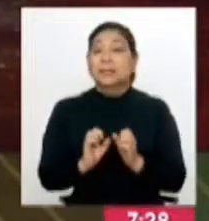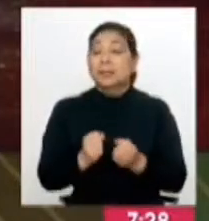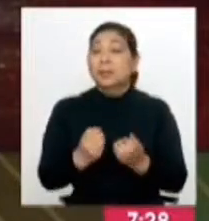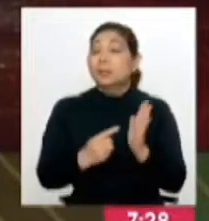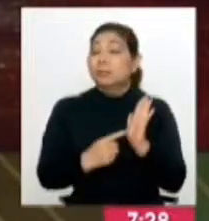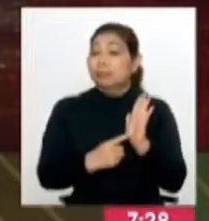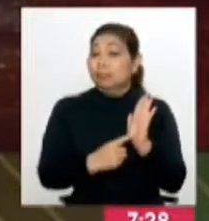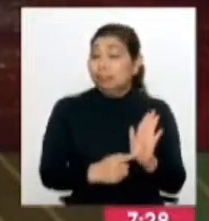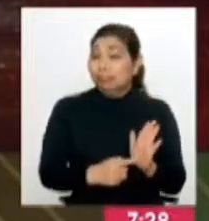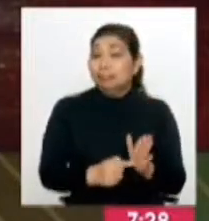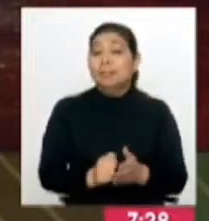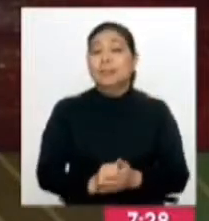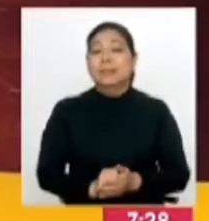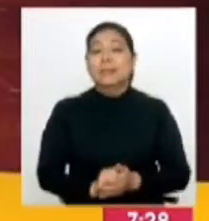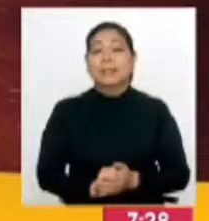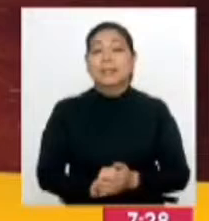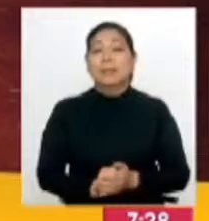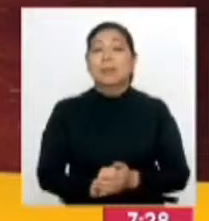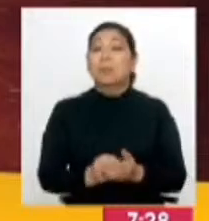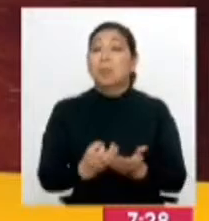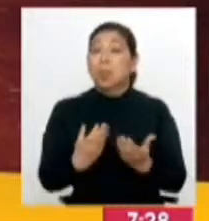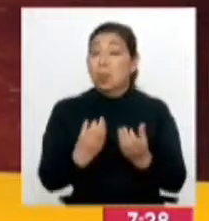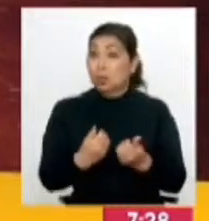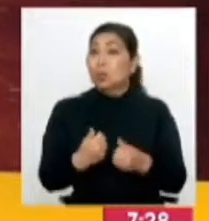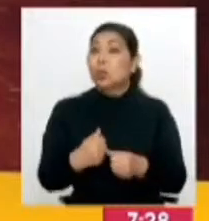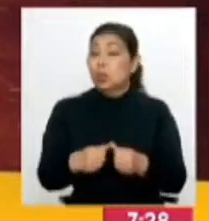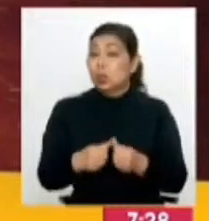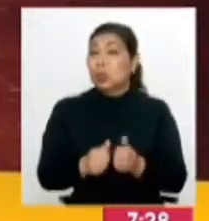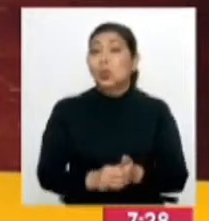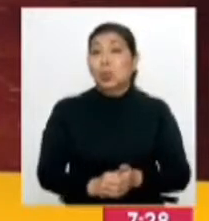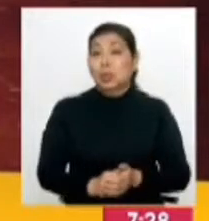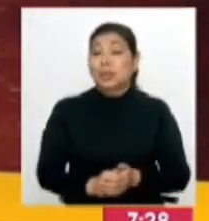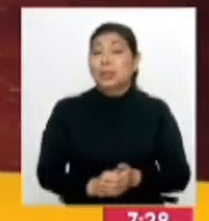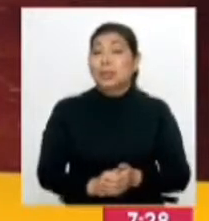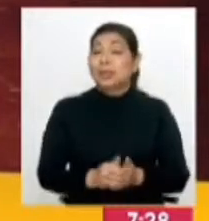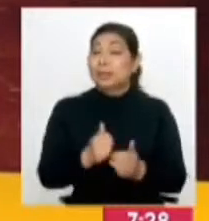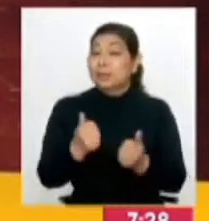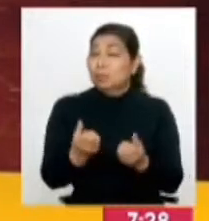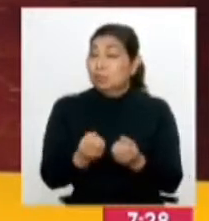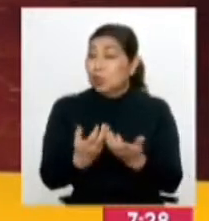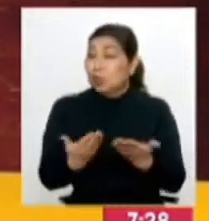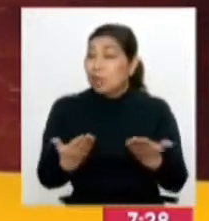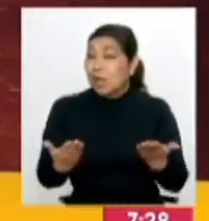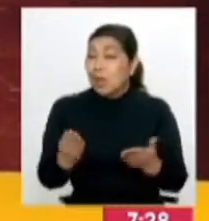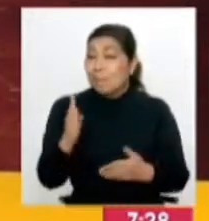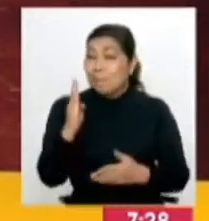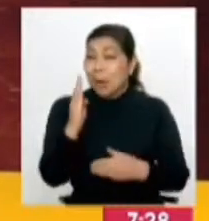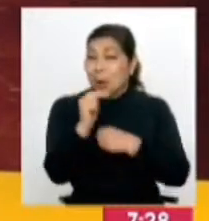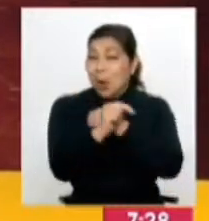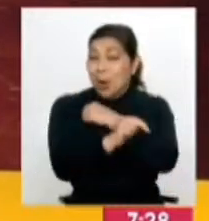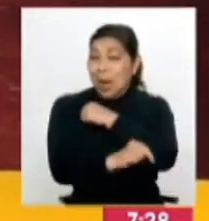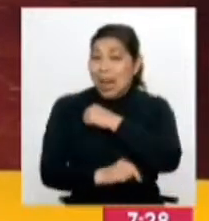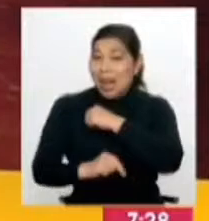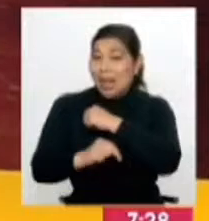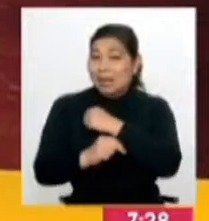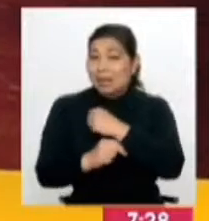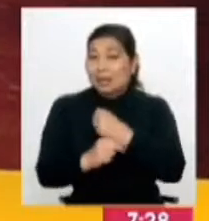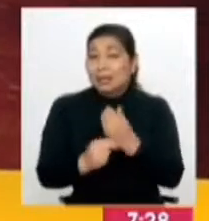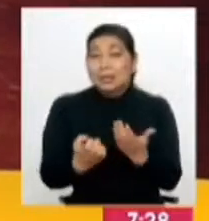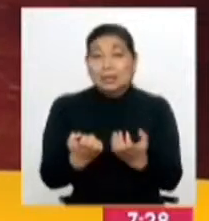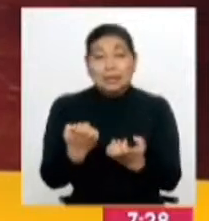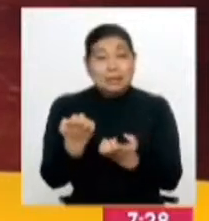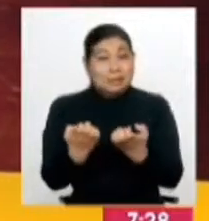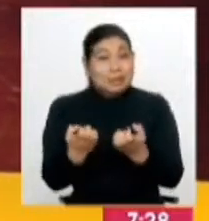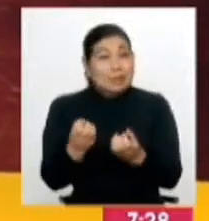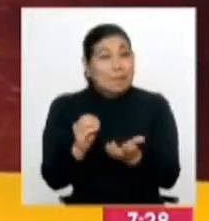cierto, muestra muy buenos números, ¿no? Pero detrás de esto están pasando muchas cosas en el Banco de la Nación, estadísticas importantes